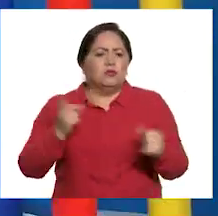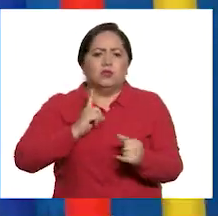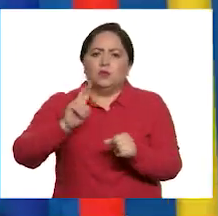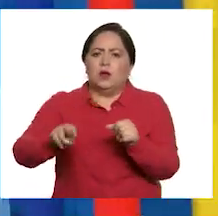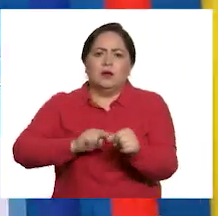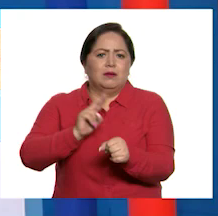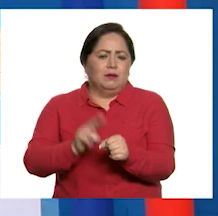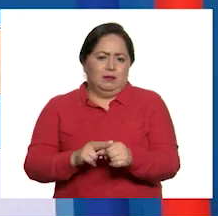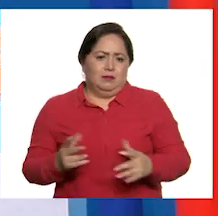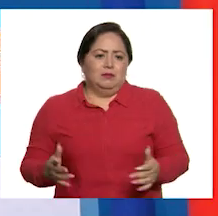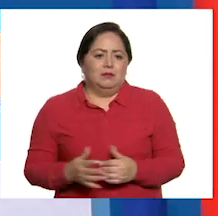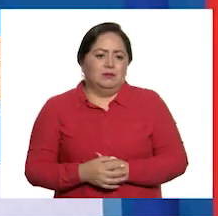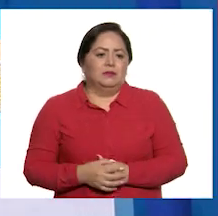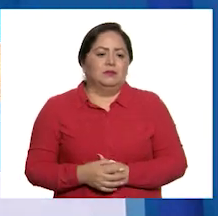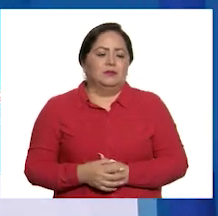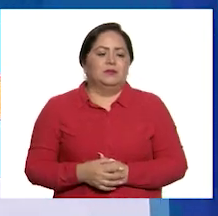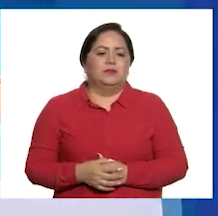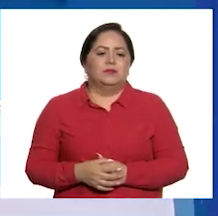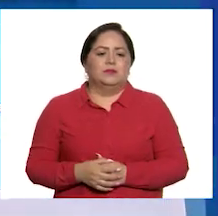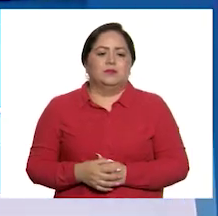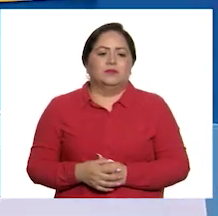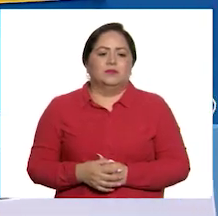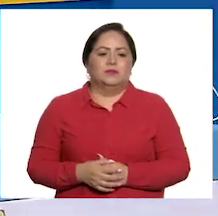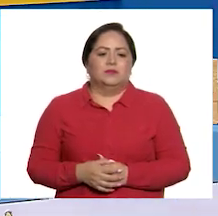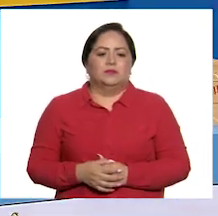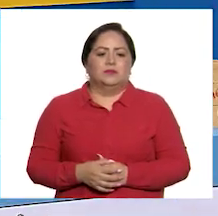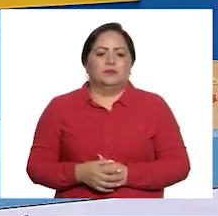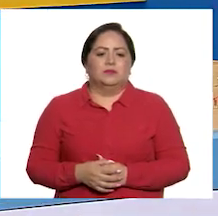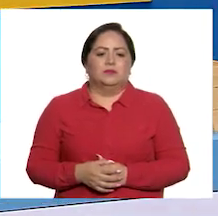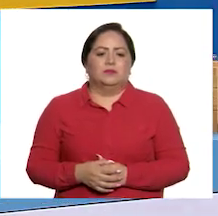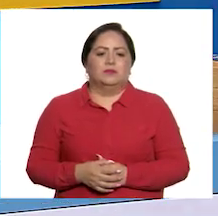colocarla acá, al ladito del motor.